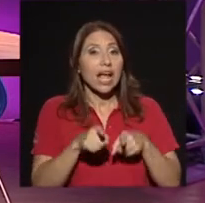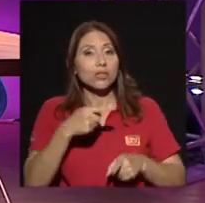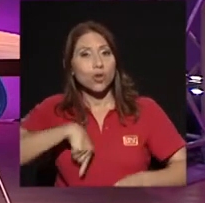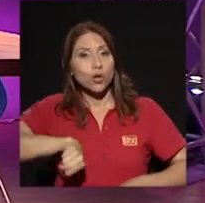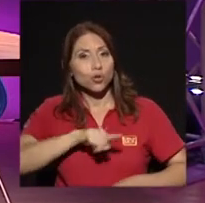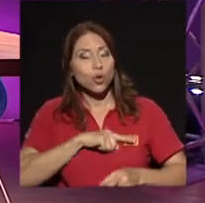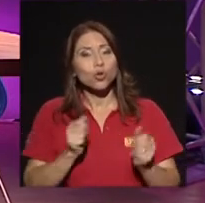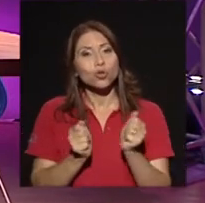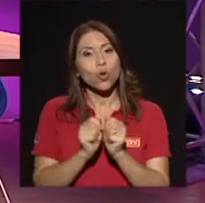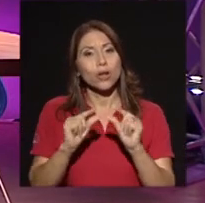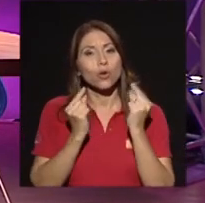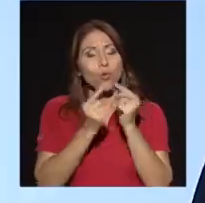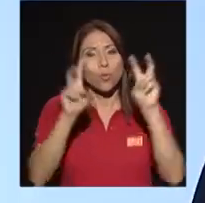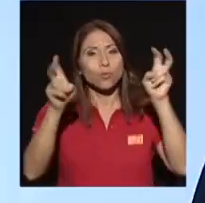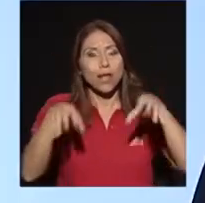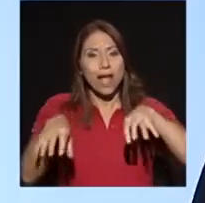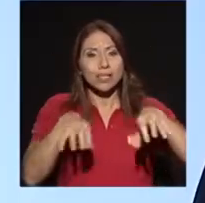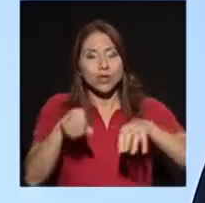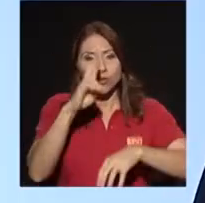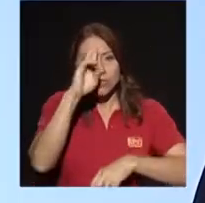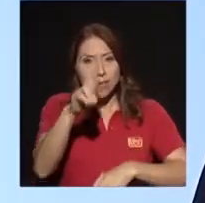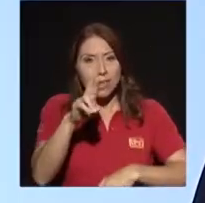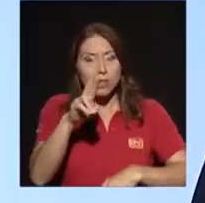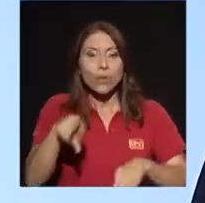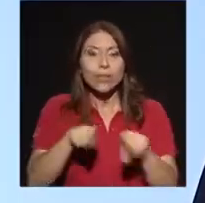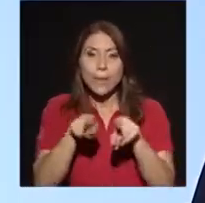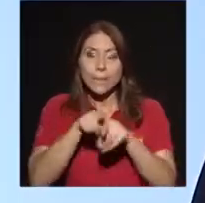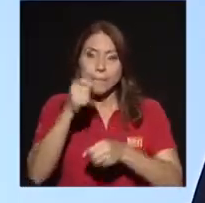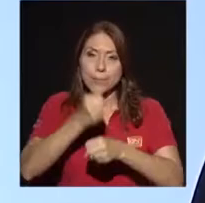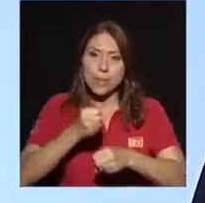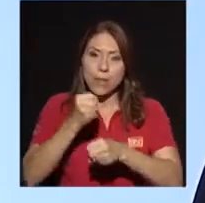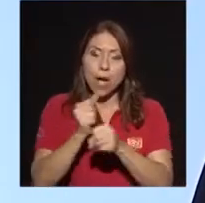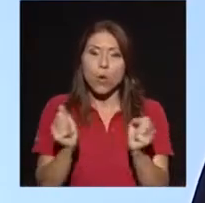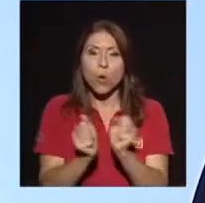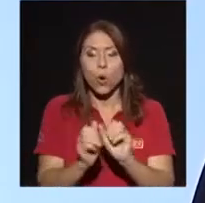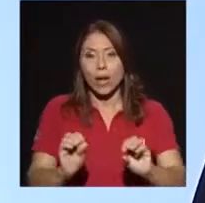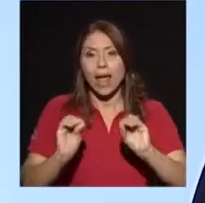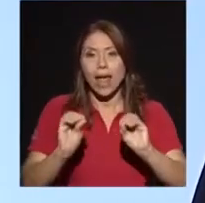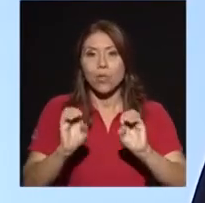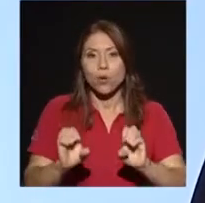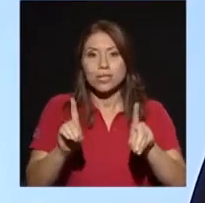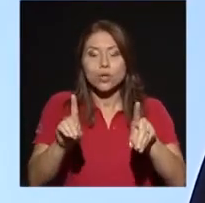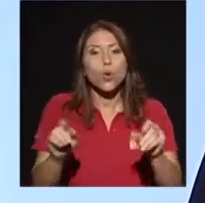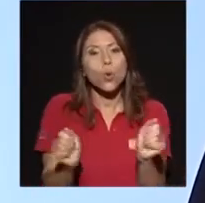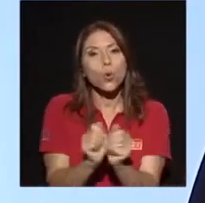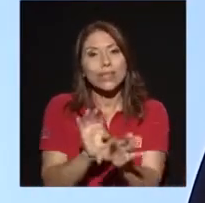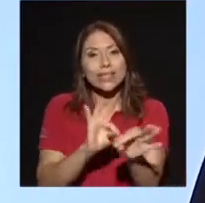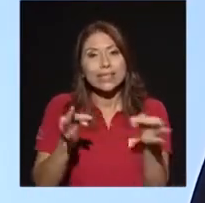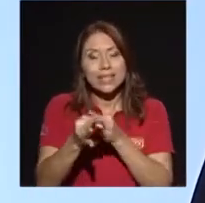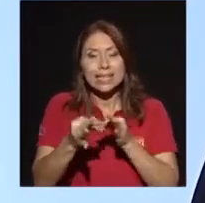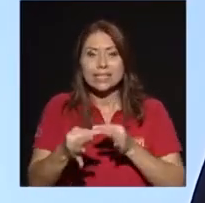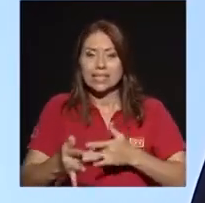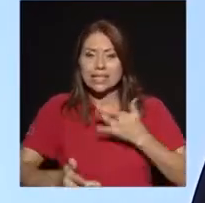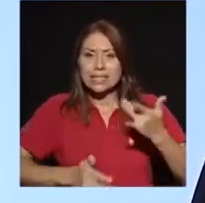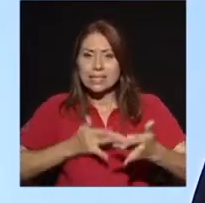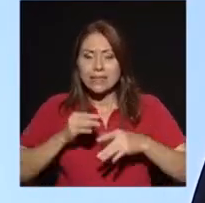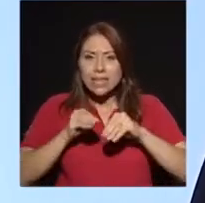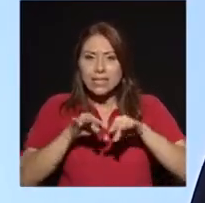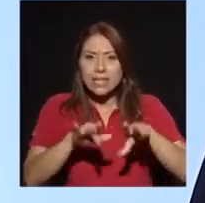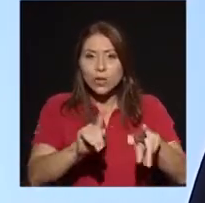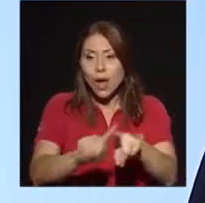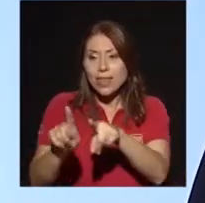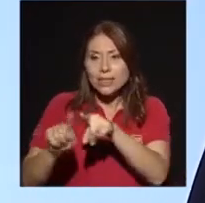Acción Respeto, hemos trabajado, bueno, también con educación, más que todo desde la parte de talleres de sensibilización a distintas